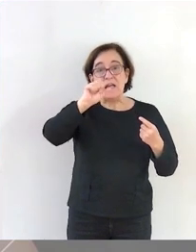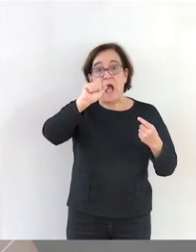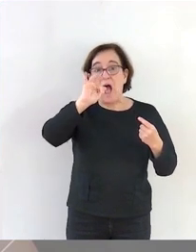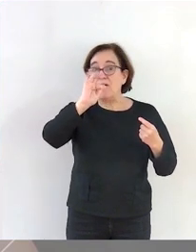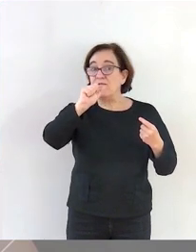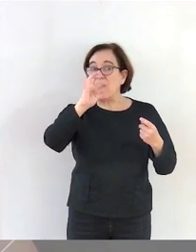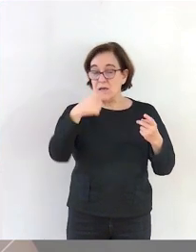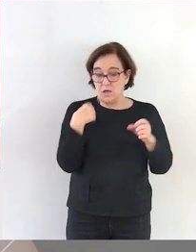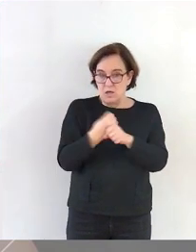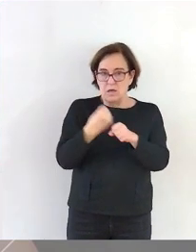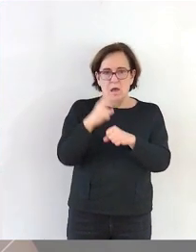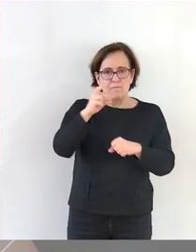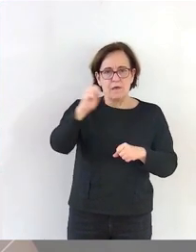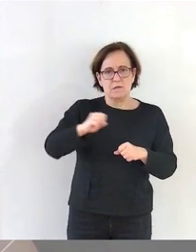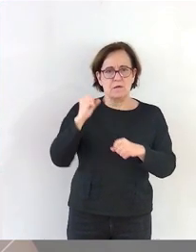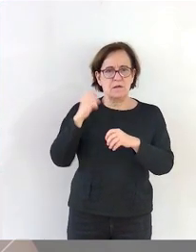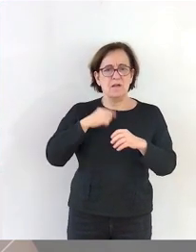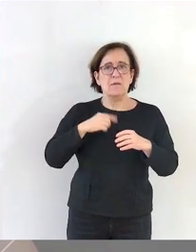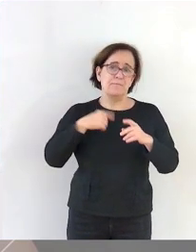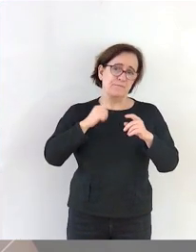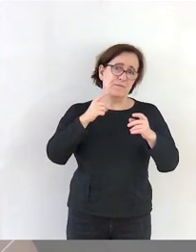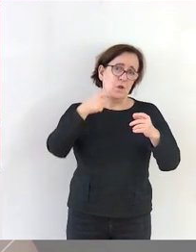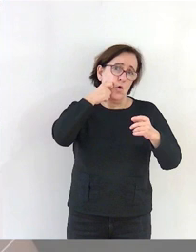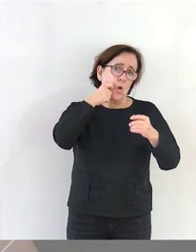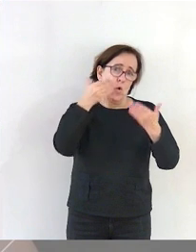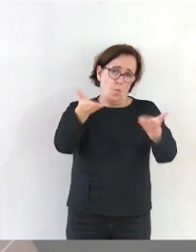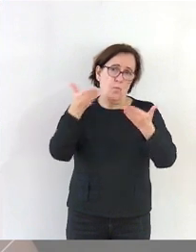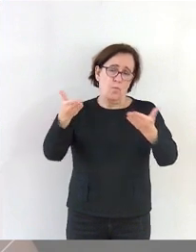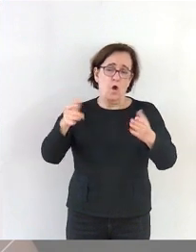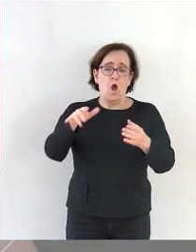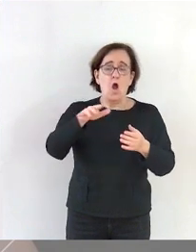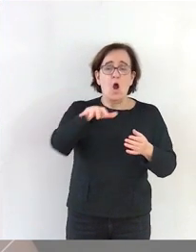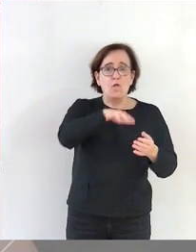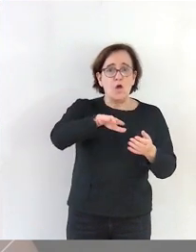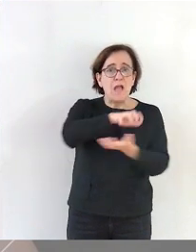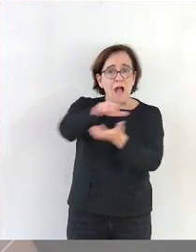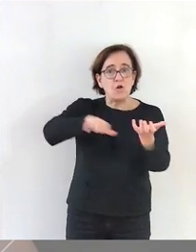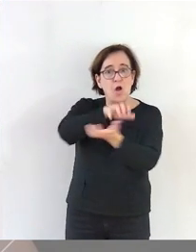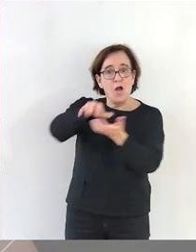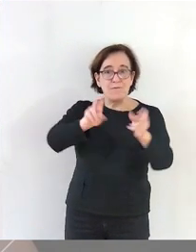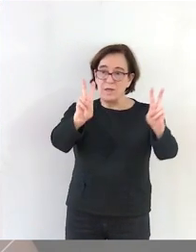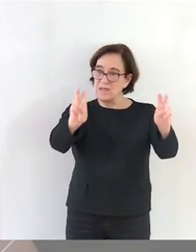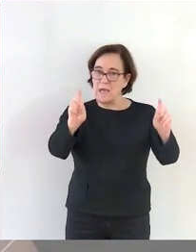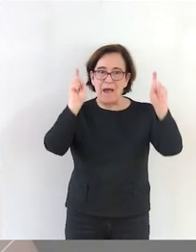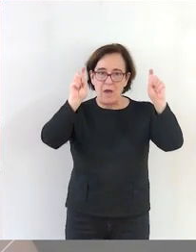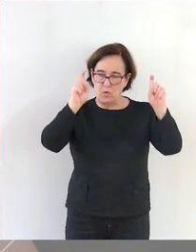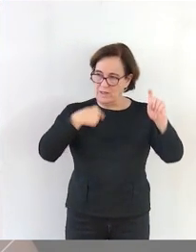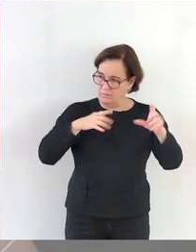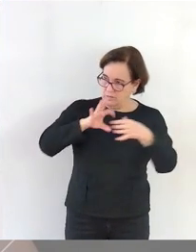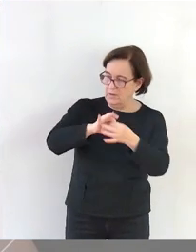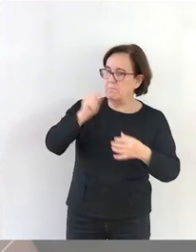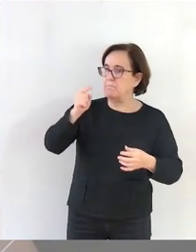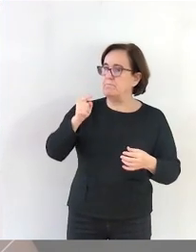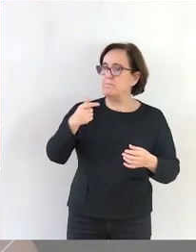yo he trabajado durante más de 20 años en respuesta humanitaria eh en zona de conflicto sobre todo dedicado a temas educativos me